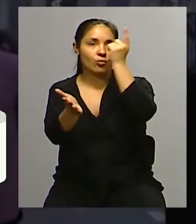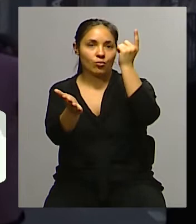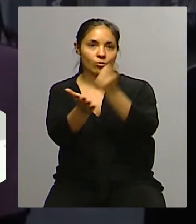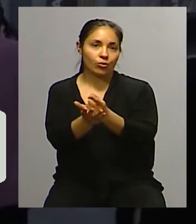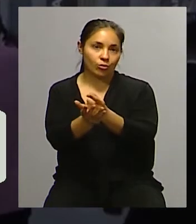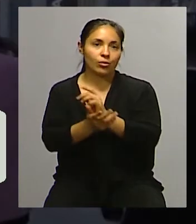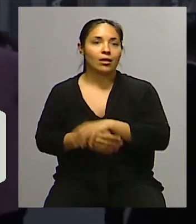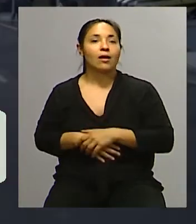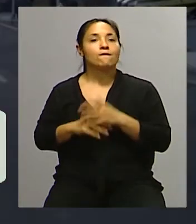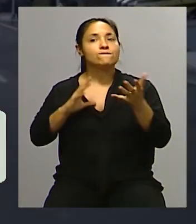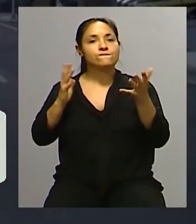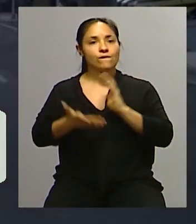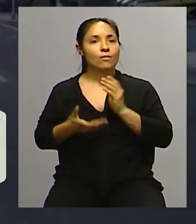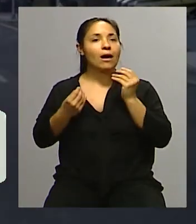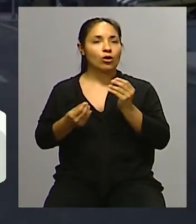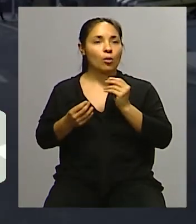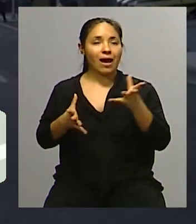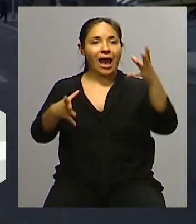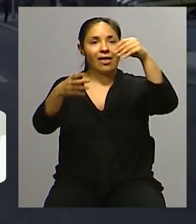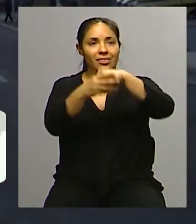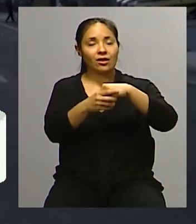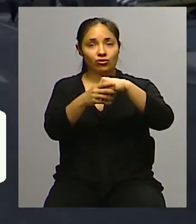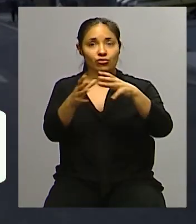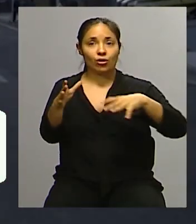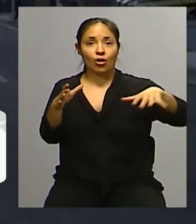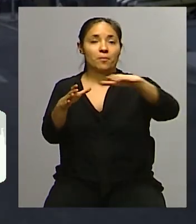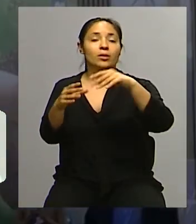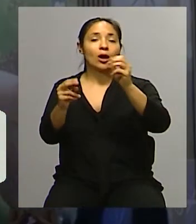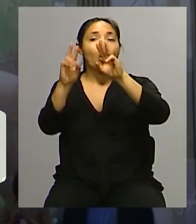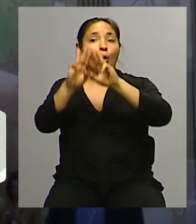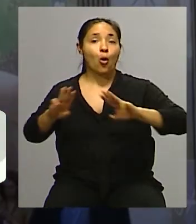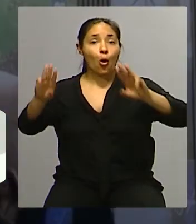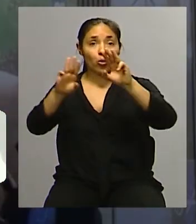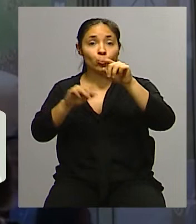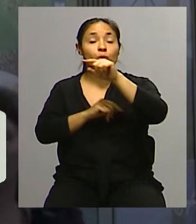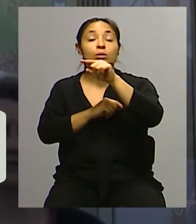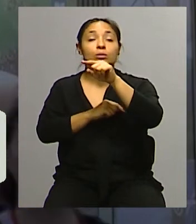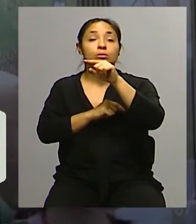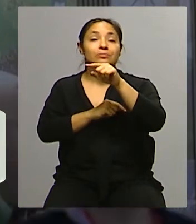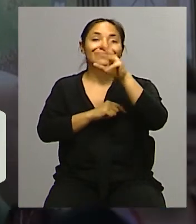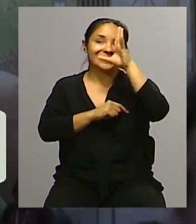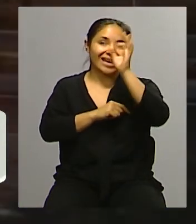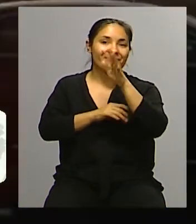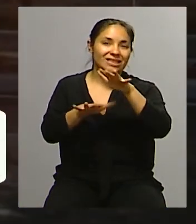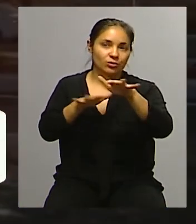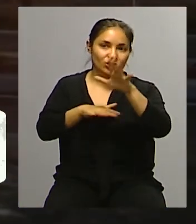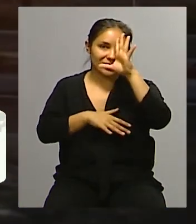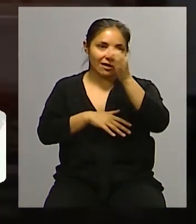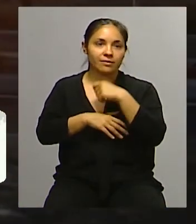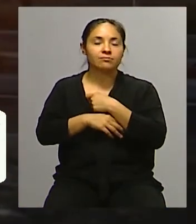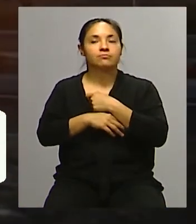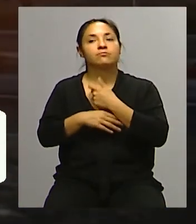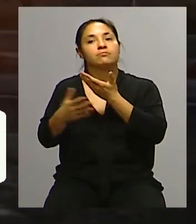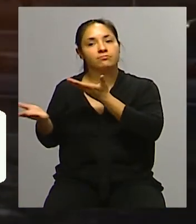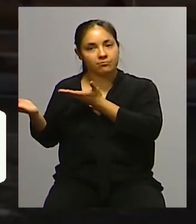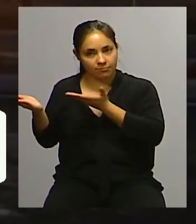tuvo que manifestarse dentro del predio porque la ONU, la Organización de las Naciones Unidas, sabiendo de esta situación, les dio